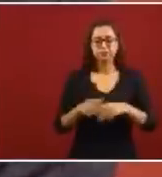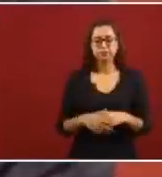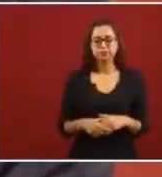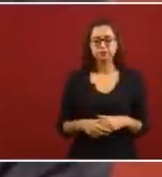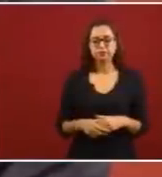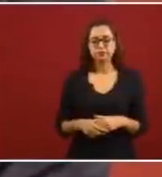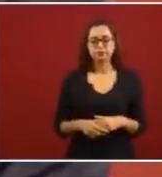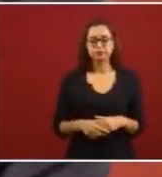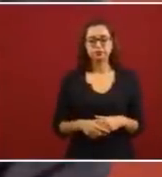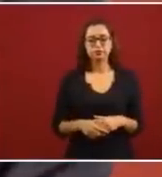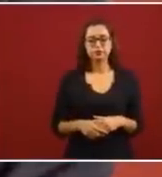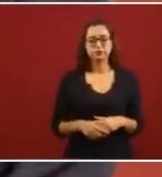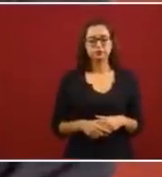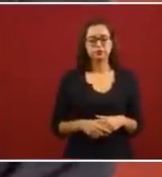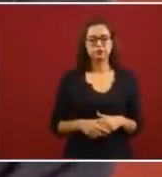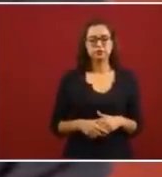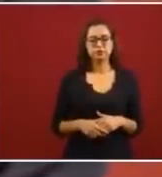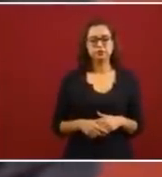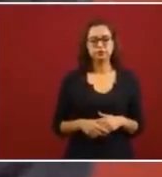ahí es donde